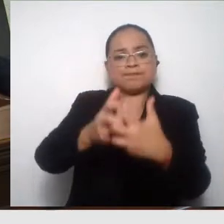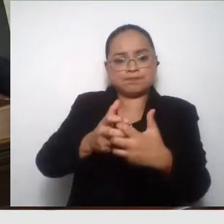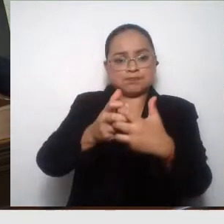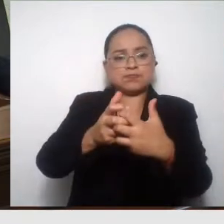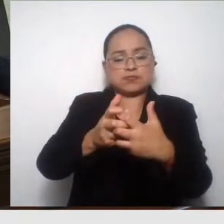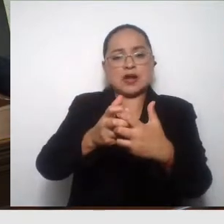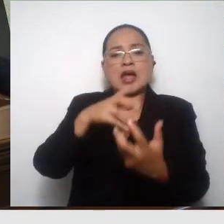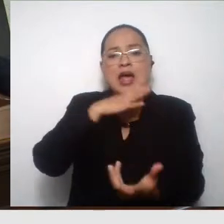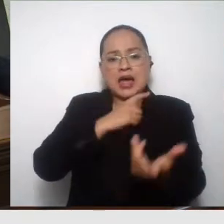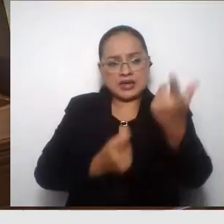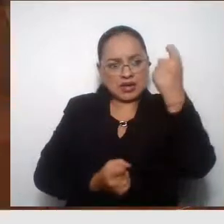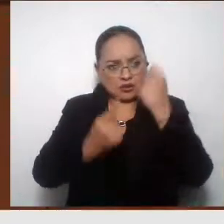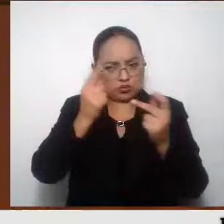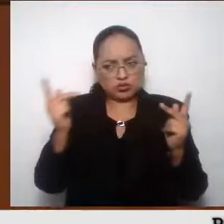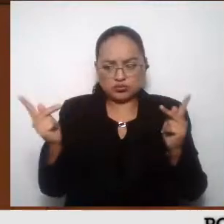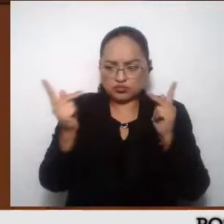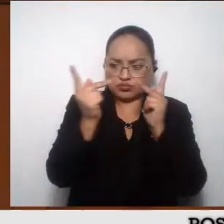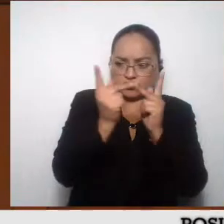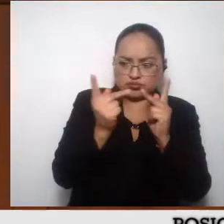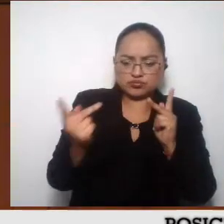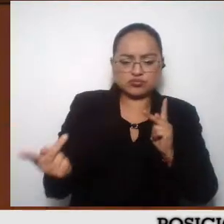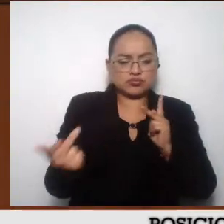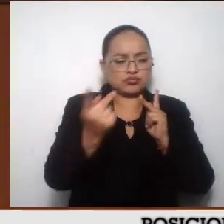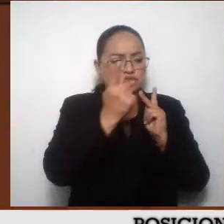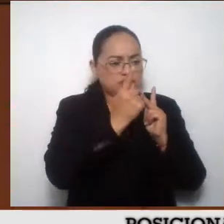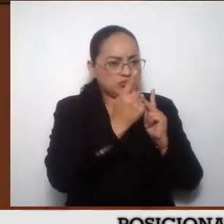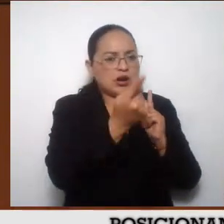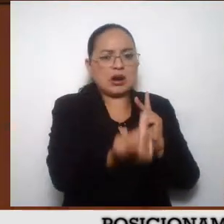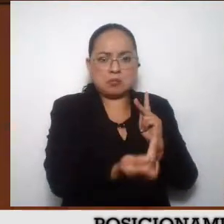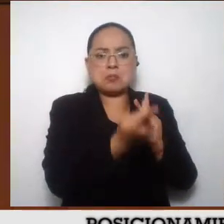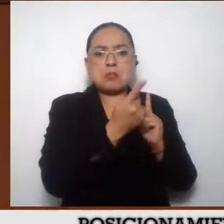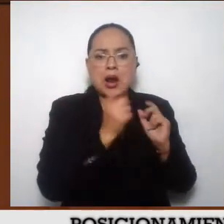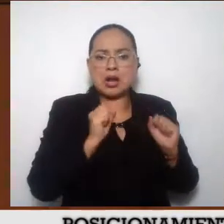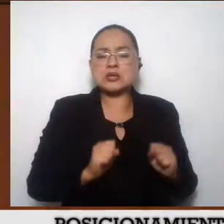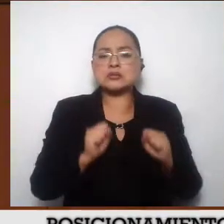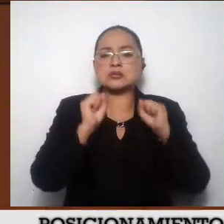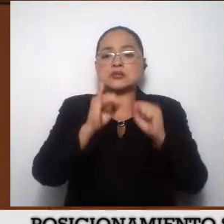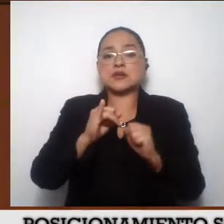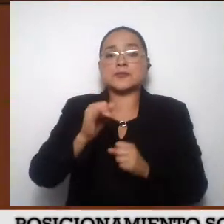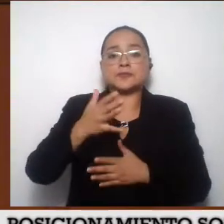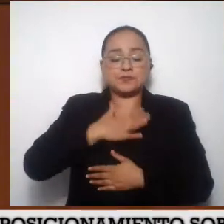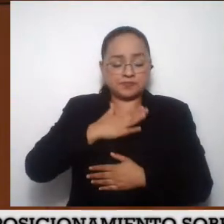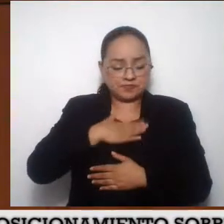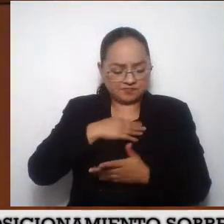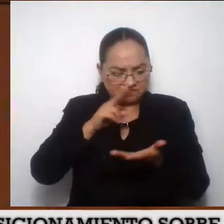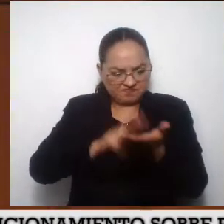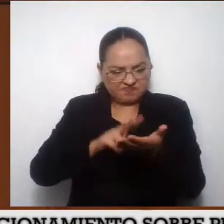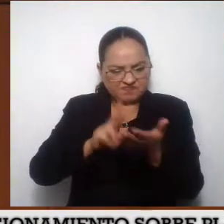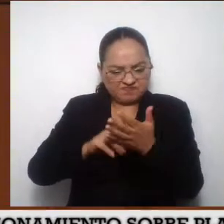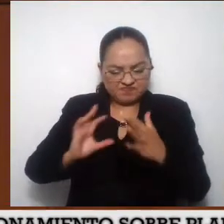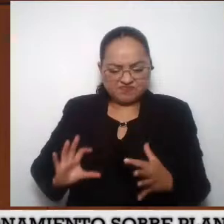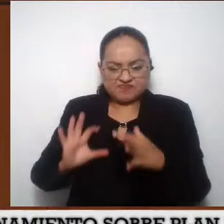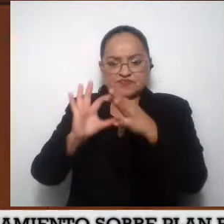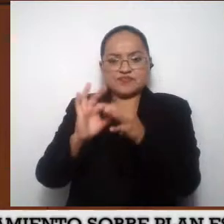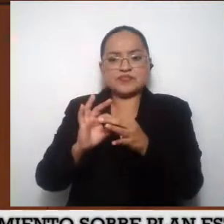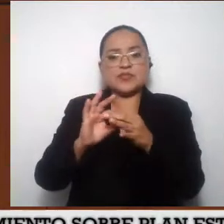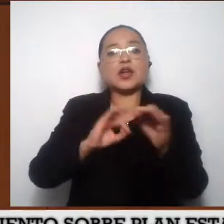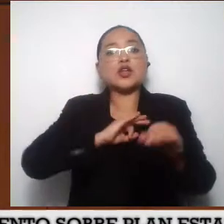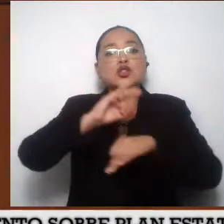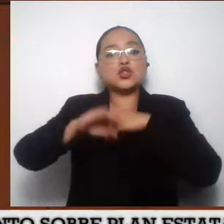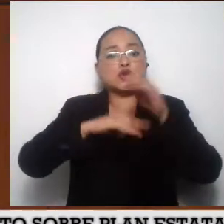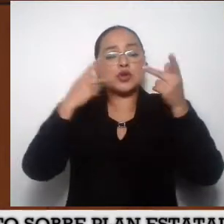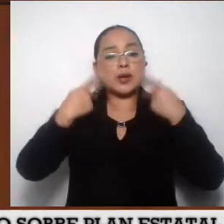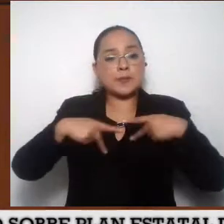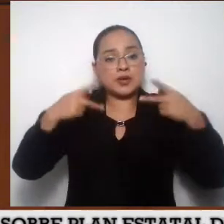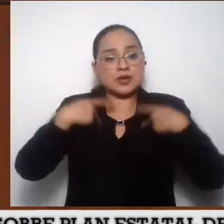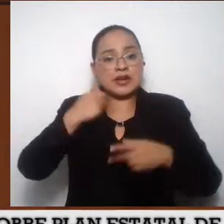coincidimos, donde nuestros valores entran en una conjunción. Todos queremos que nuestro país